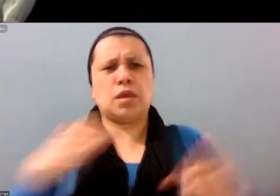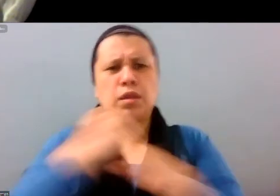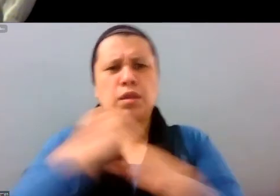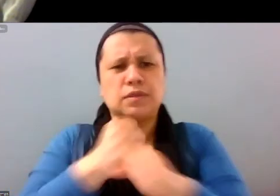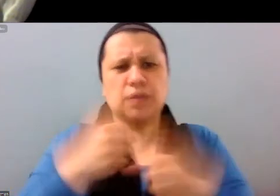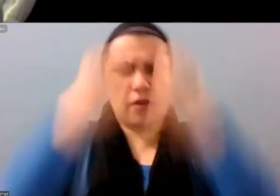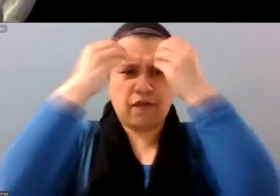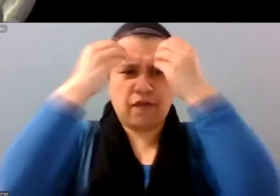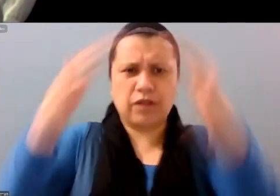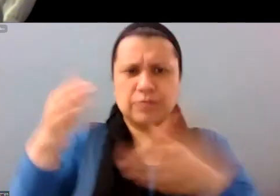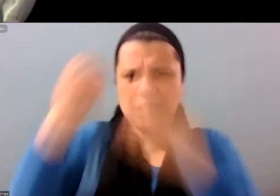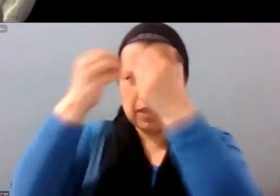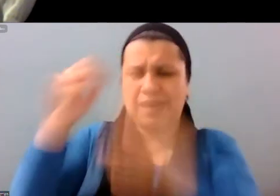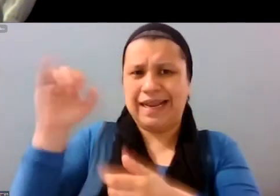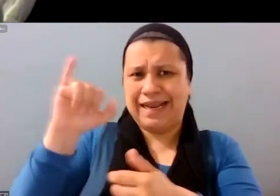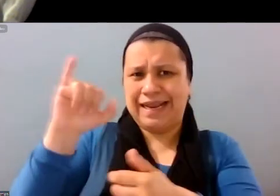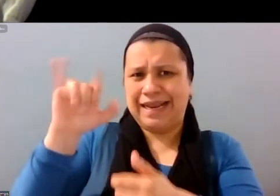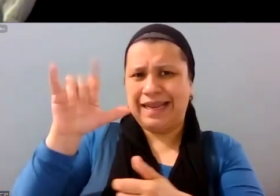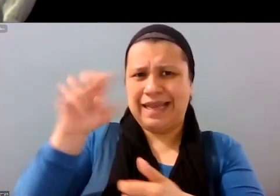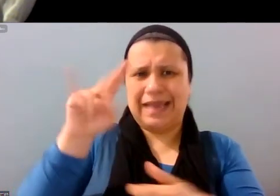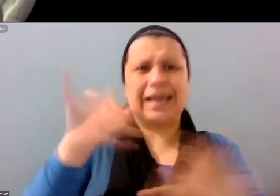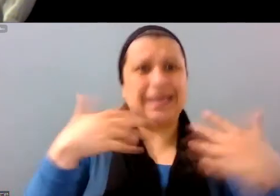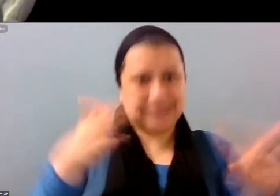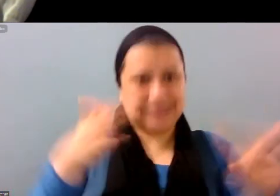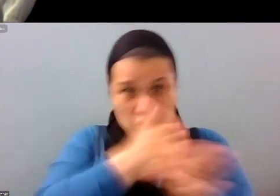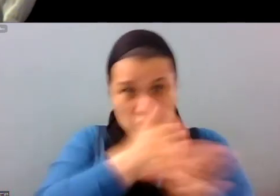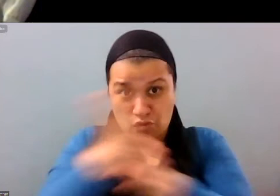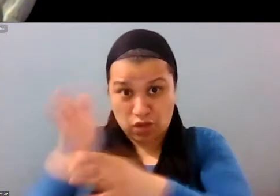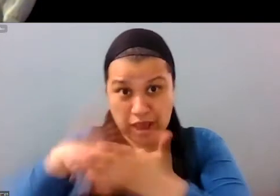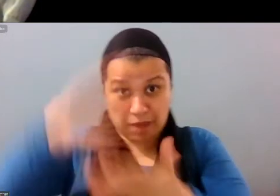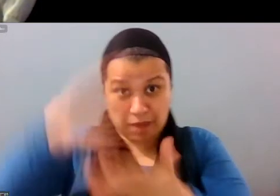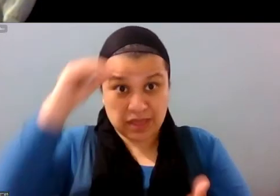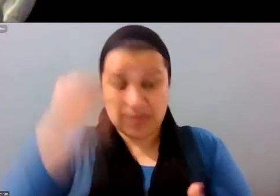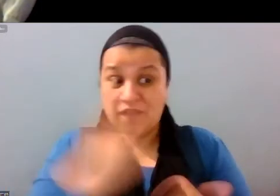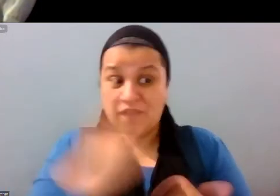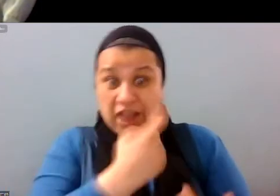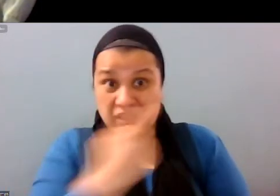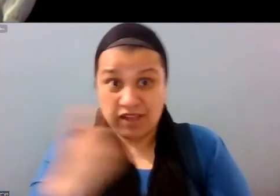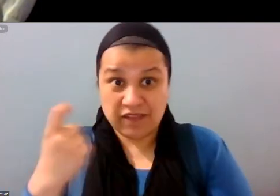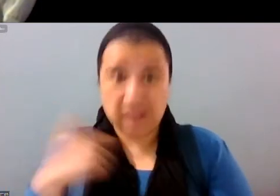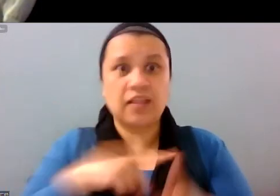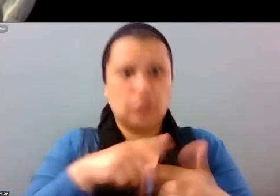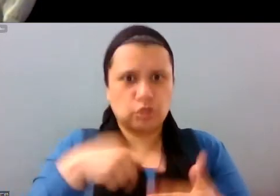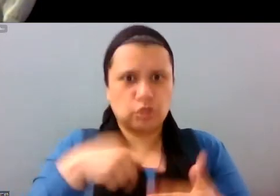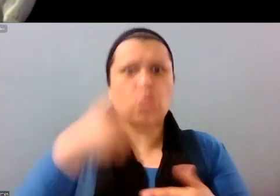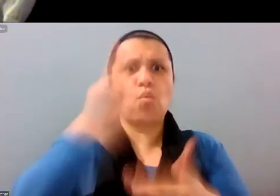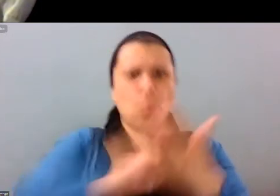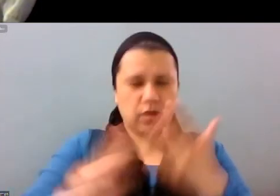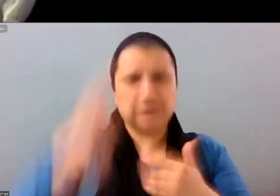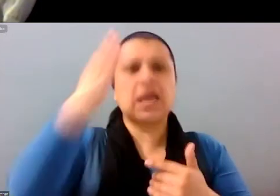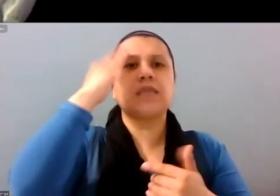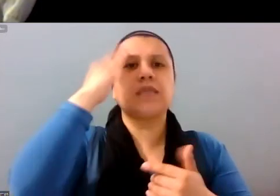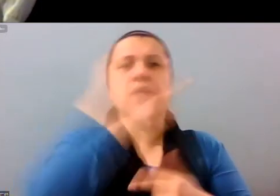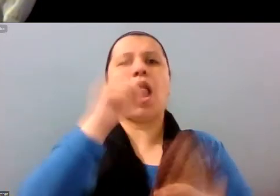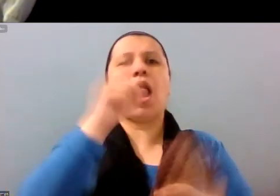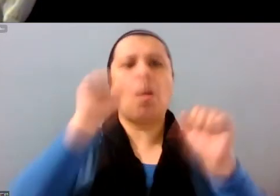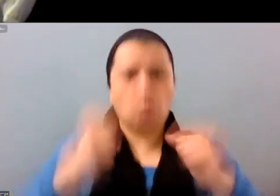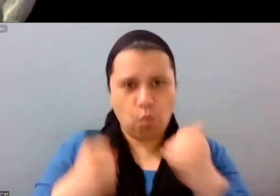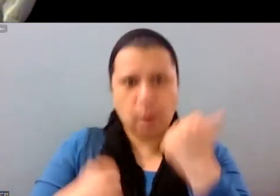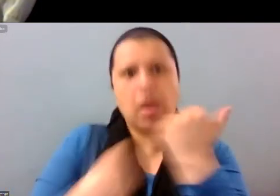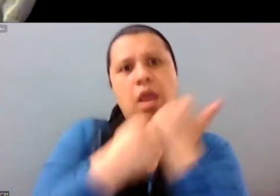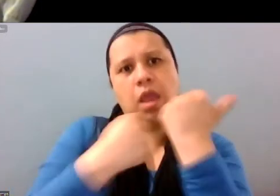Eliana hemos compartido las rutas de los aprendizajes que no se han abordado para que las universidades puedan apoyar a las personas estudiantes